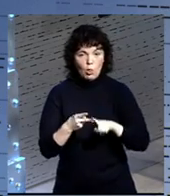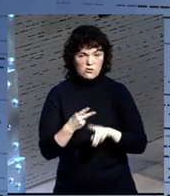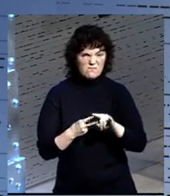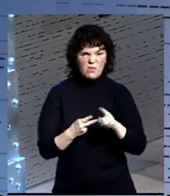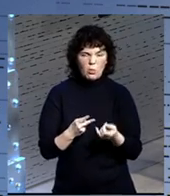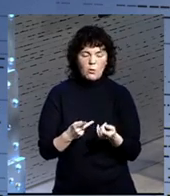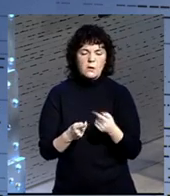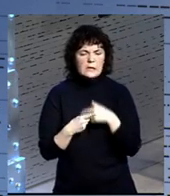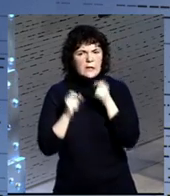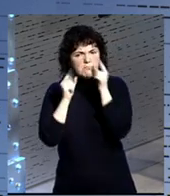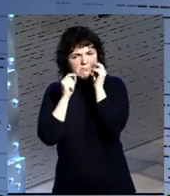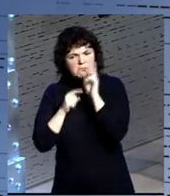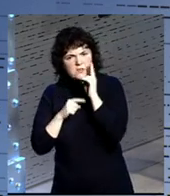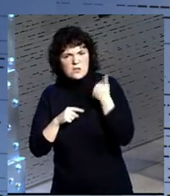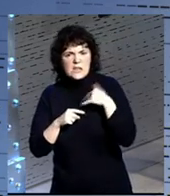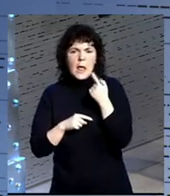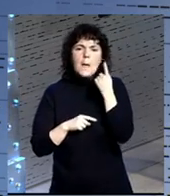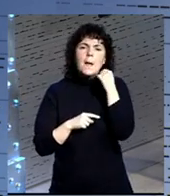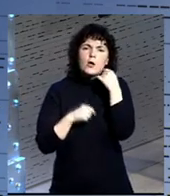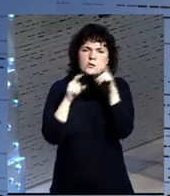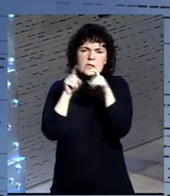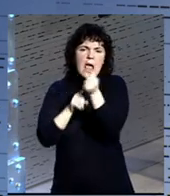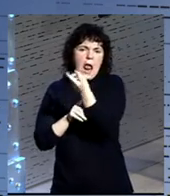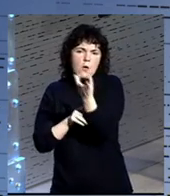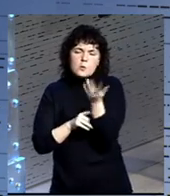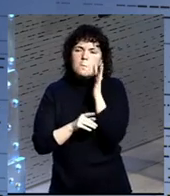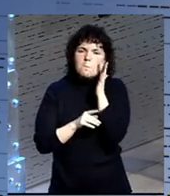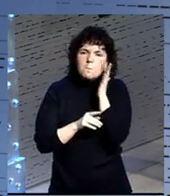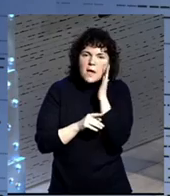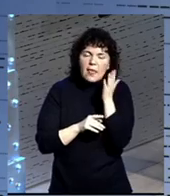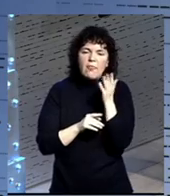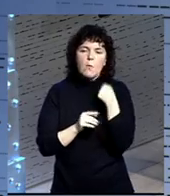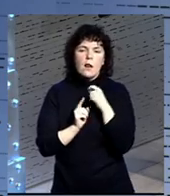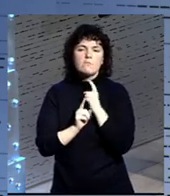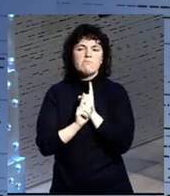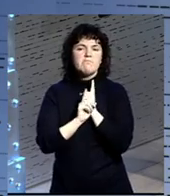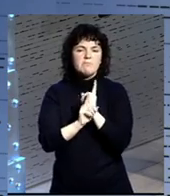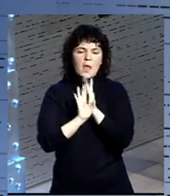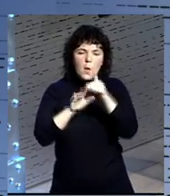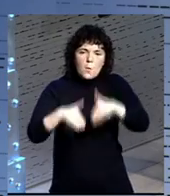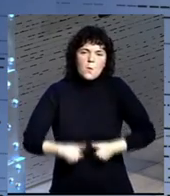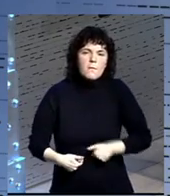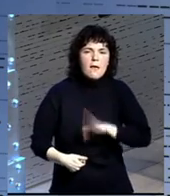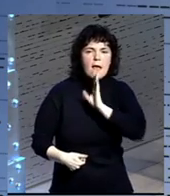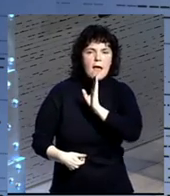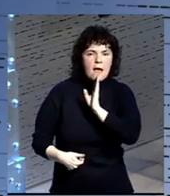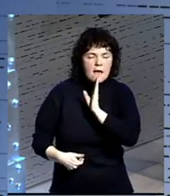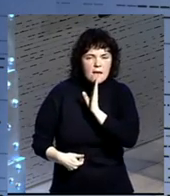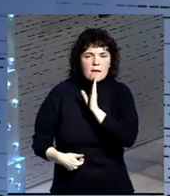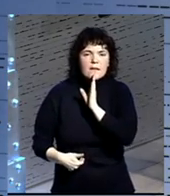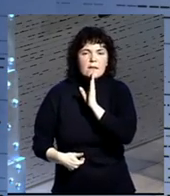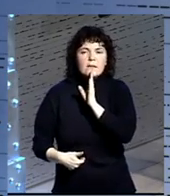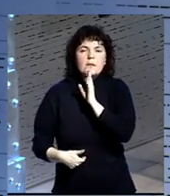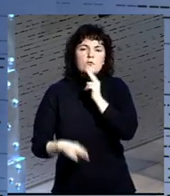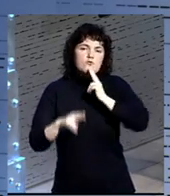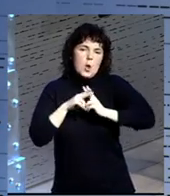estamos observando en algunos operadores bancarios. En algunos casos, una especie de back to basic, la vuelta a lo que se dio a